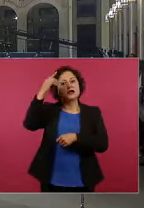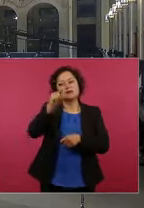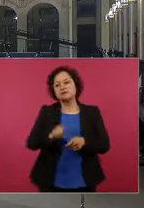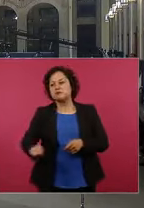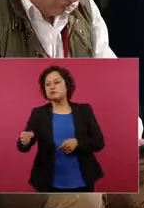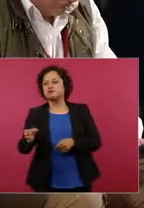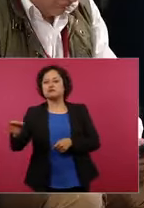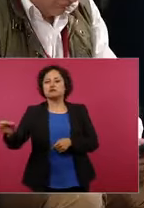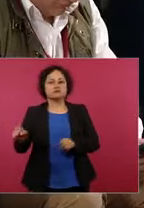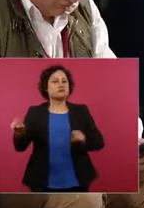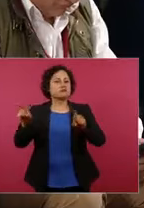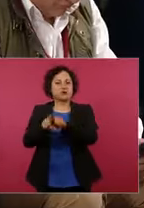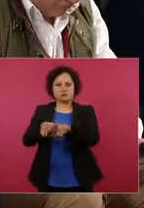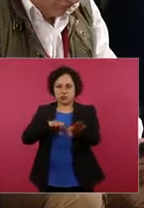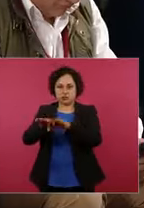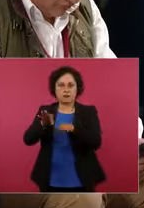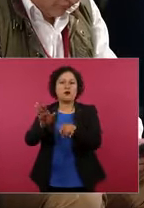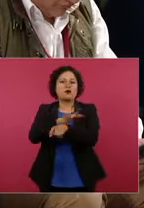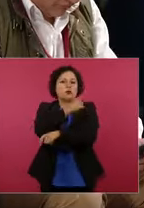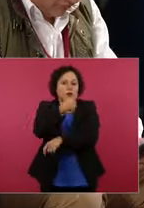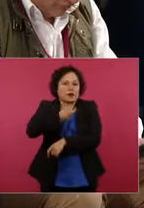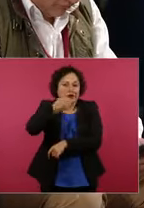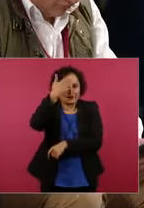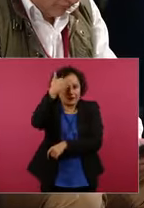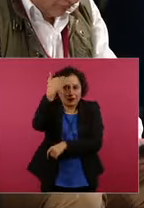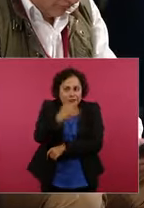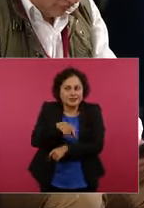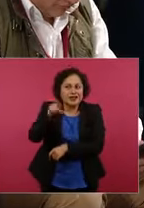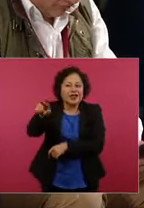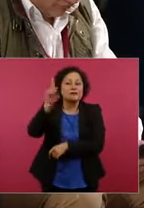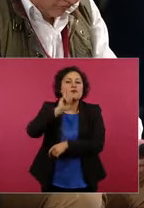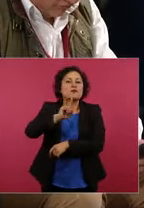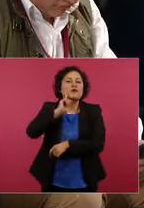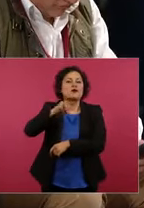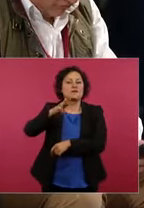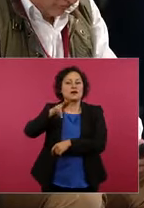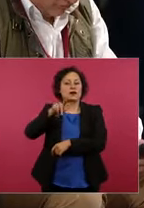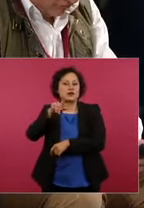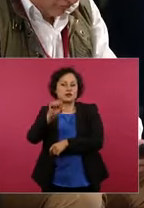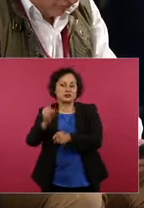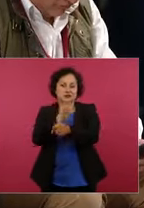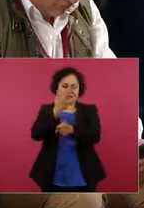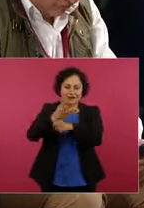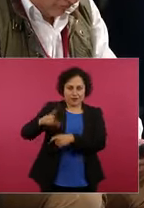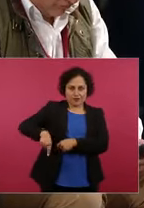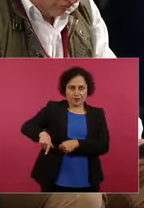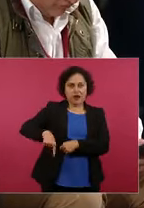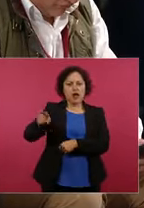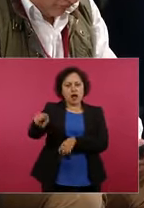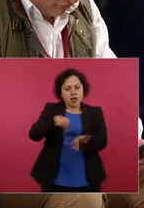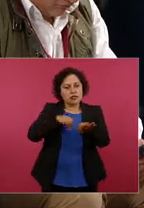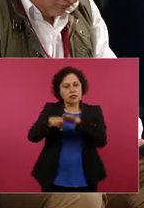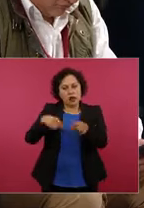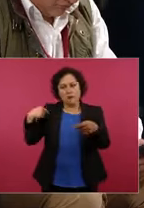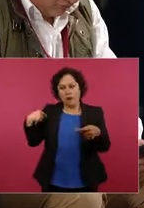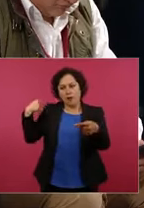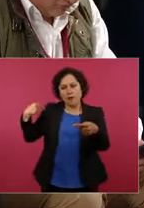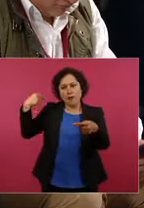María Luisa hizo cambios, y usted le puede preguntar, de todos los expedientes de actos de corrupción,